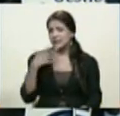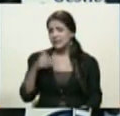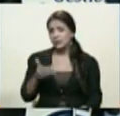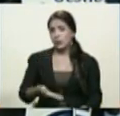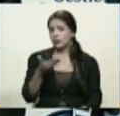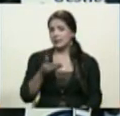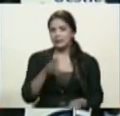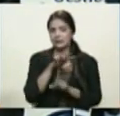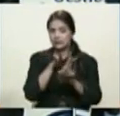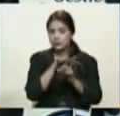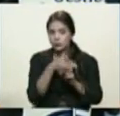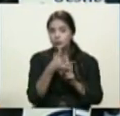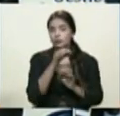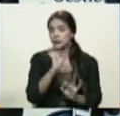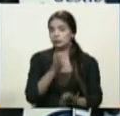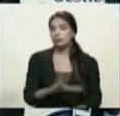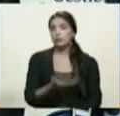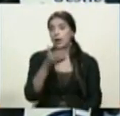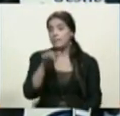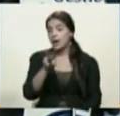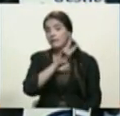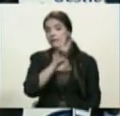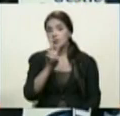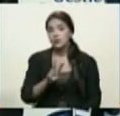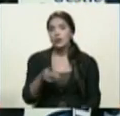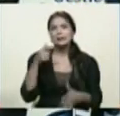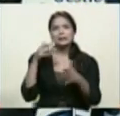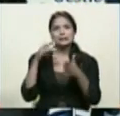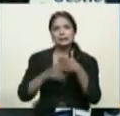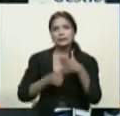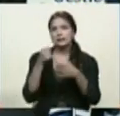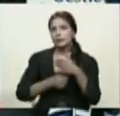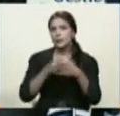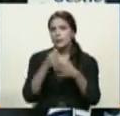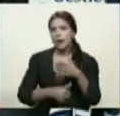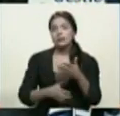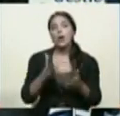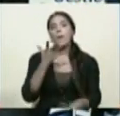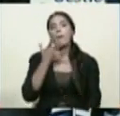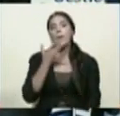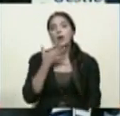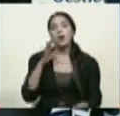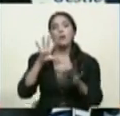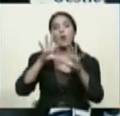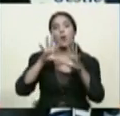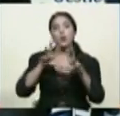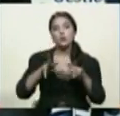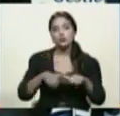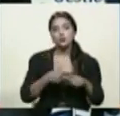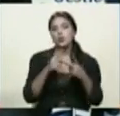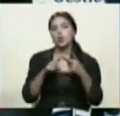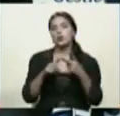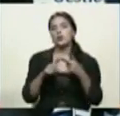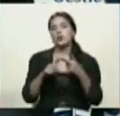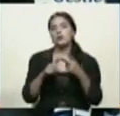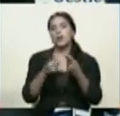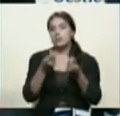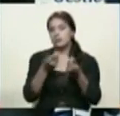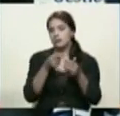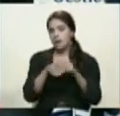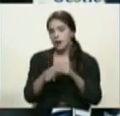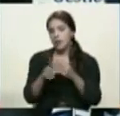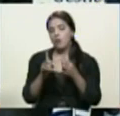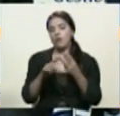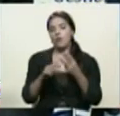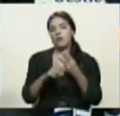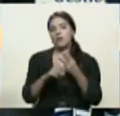para venezuela el combate al delito como por ejemplo corrupción legitimación de capitales